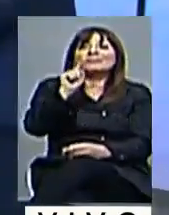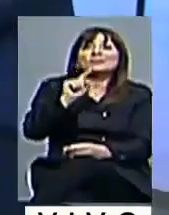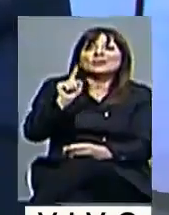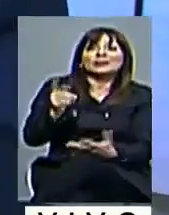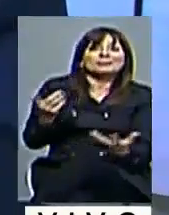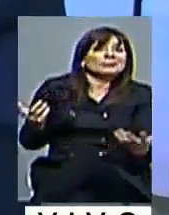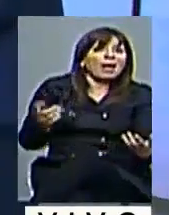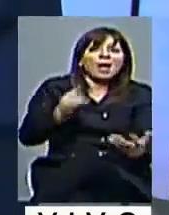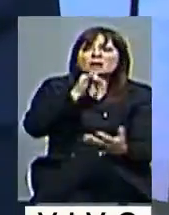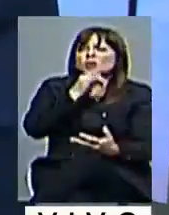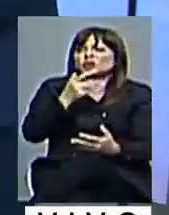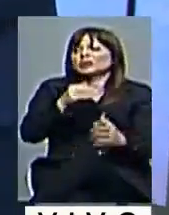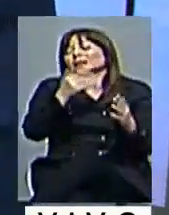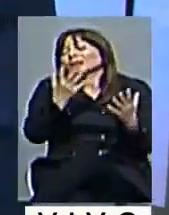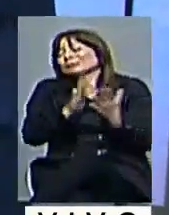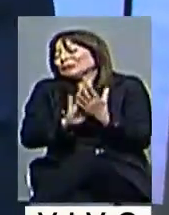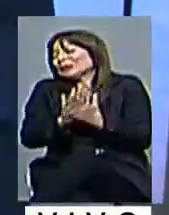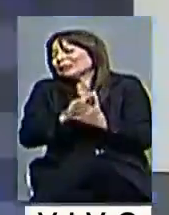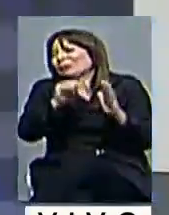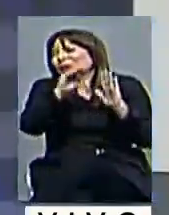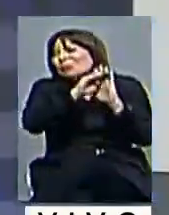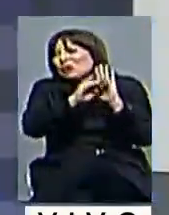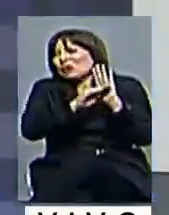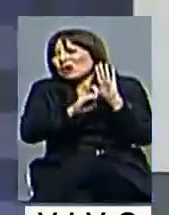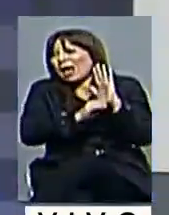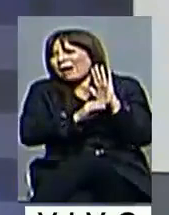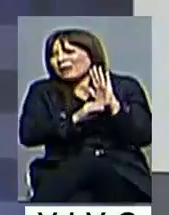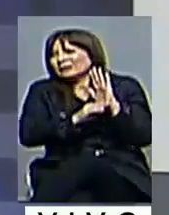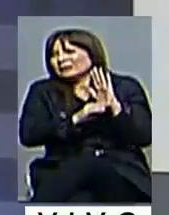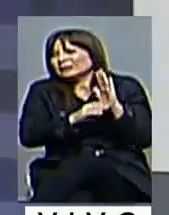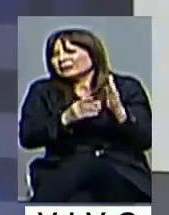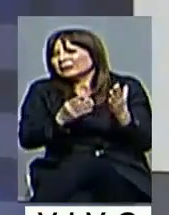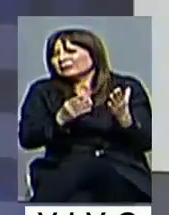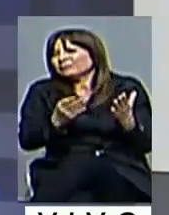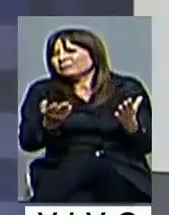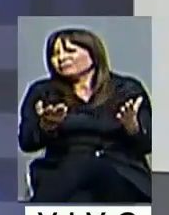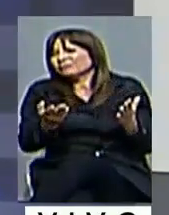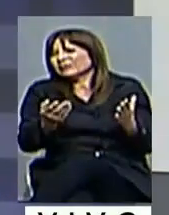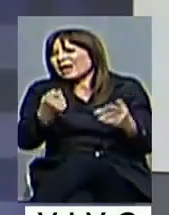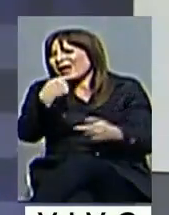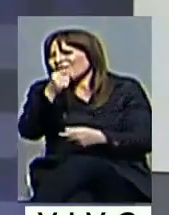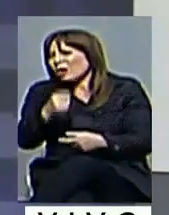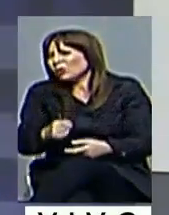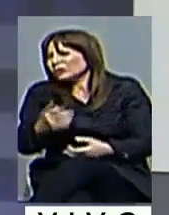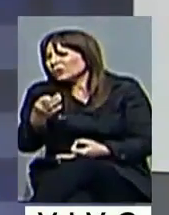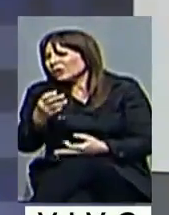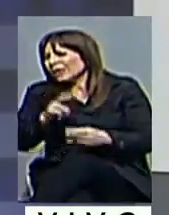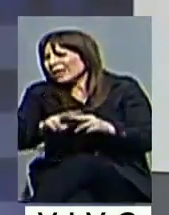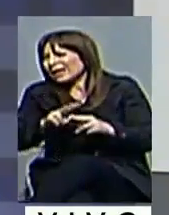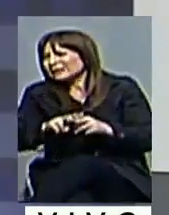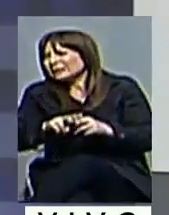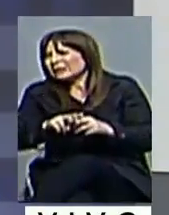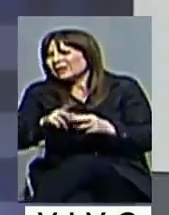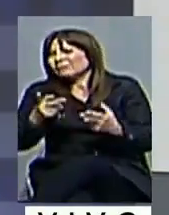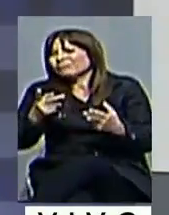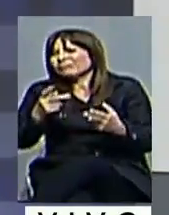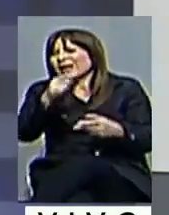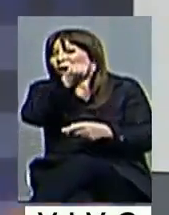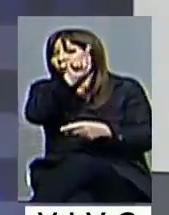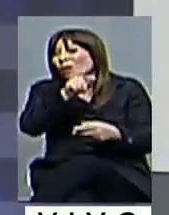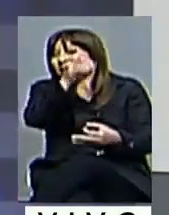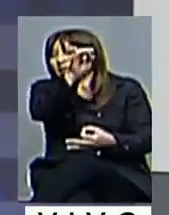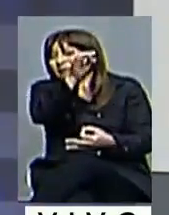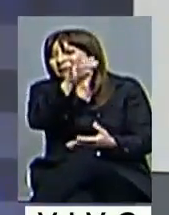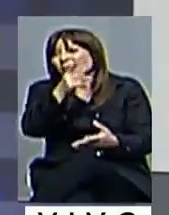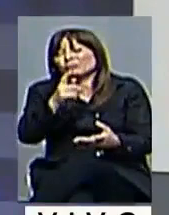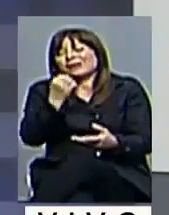cierto tiempo. No sé, hay programas, estaba leyendo las evaluaciones que hace la DIPRES, que no siempre son acertadas. En materia de seguridad